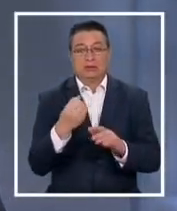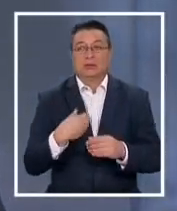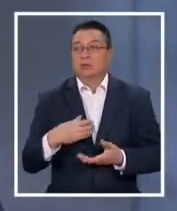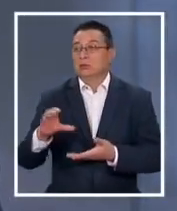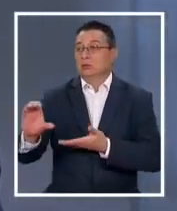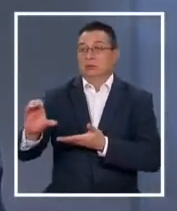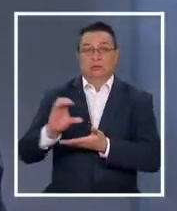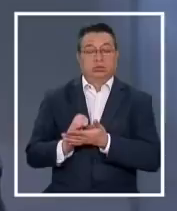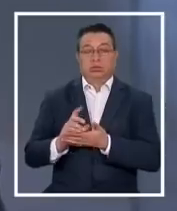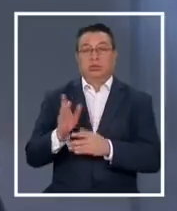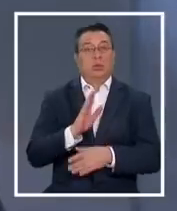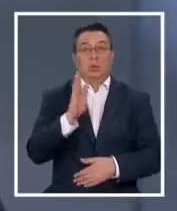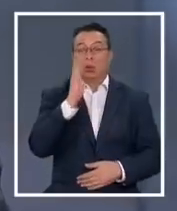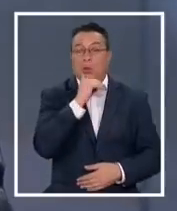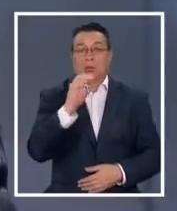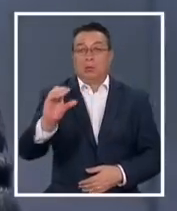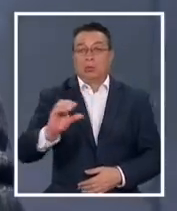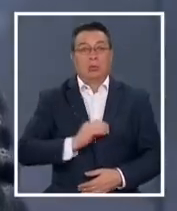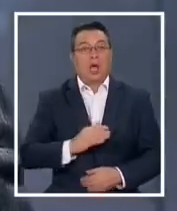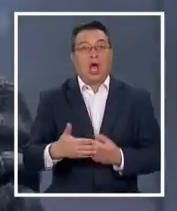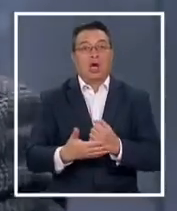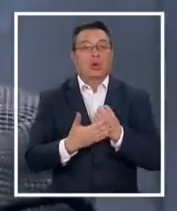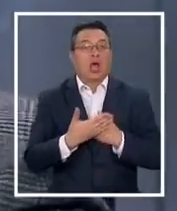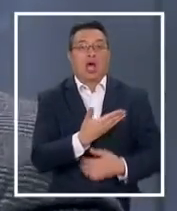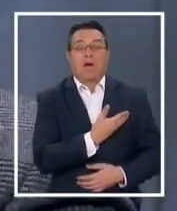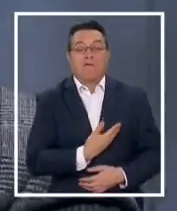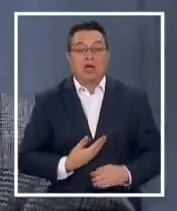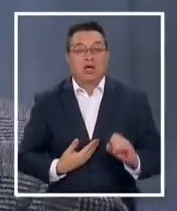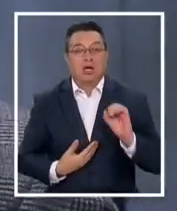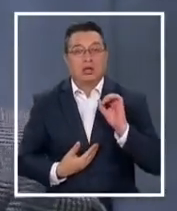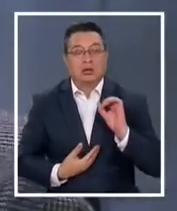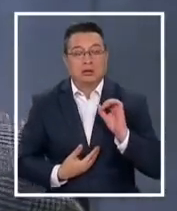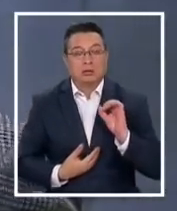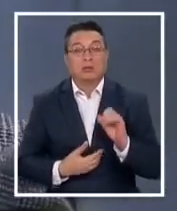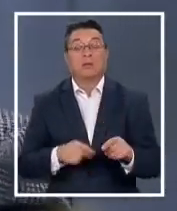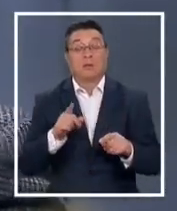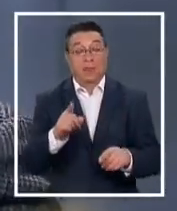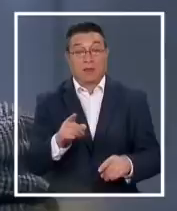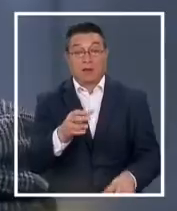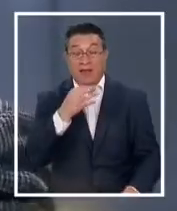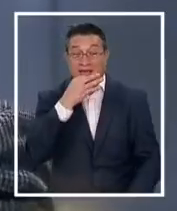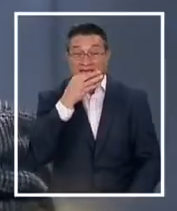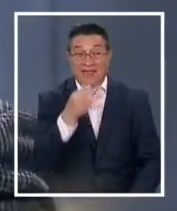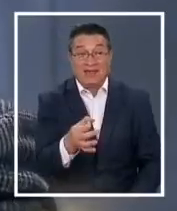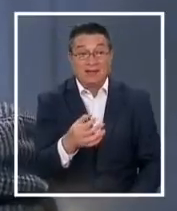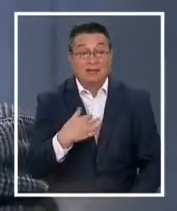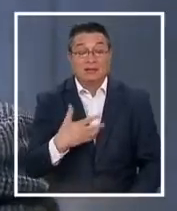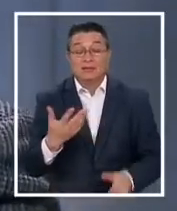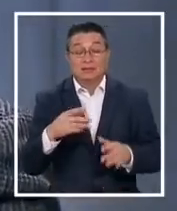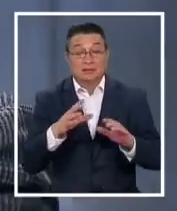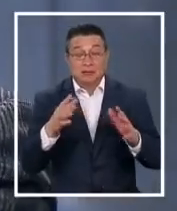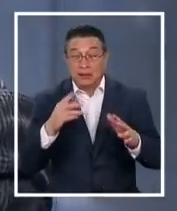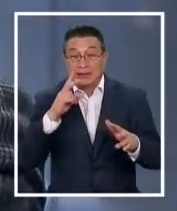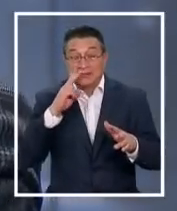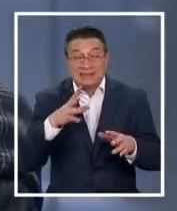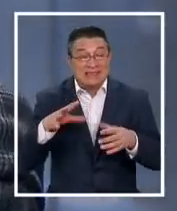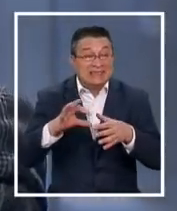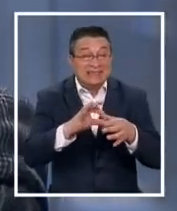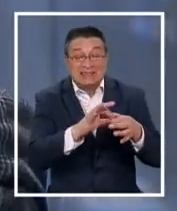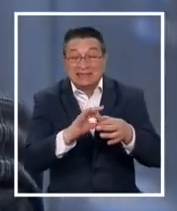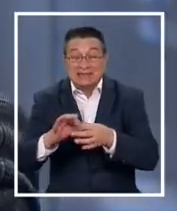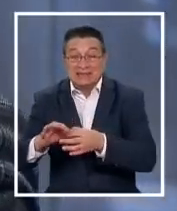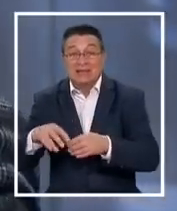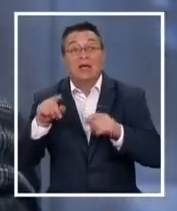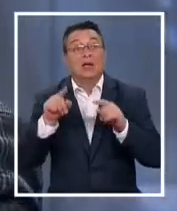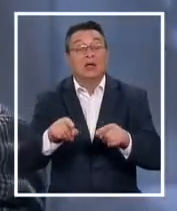llega o le ha llegado parcialmente la ayuda. Entonces, si tú me dices en frío, sin contexto, absurdo